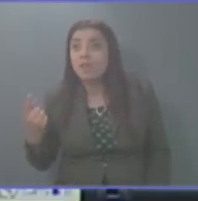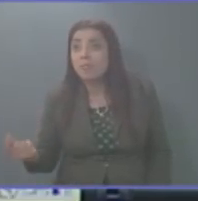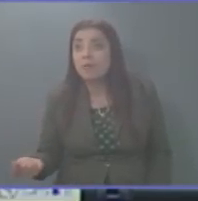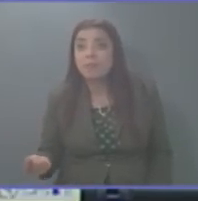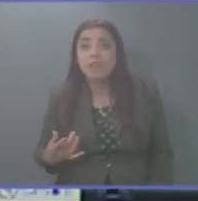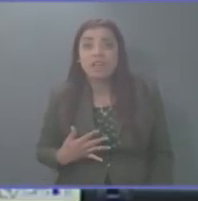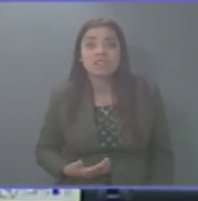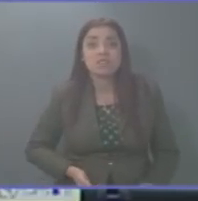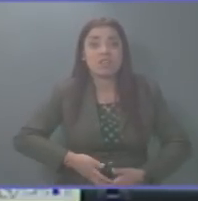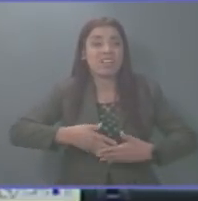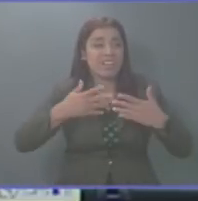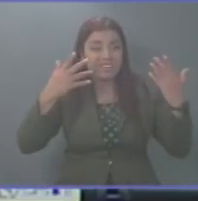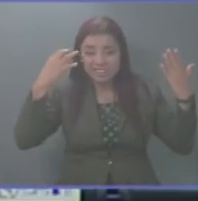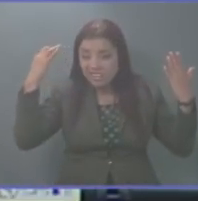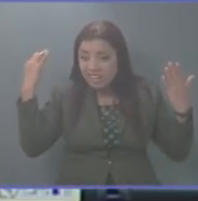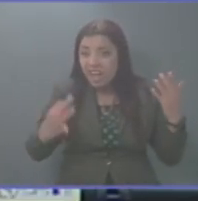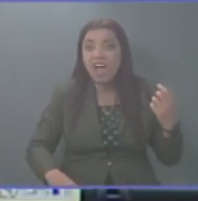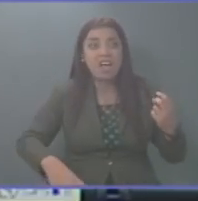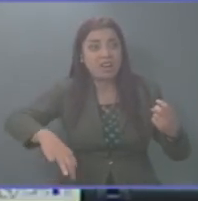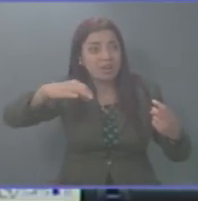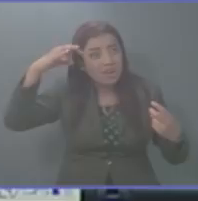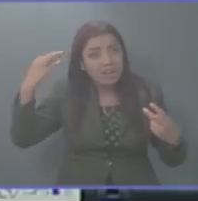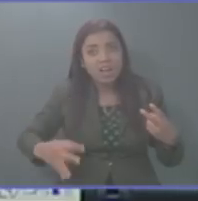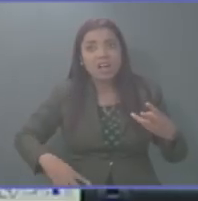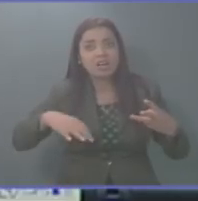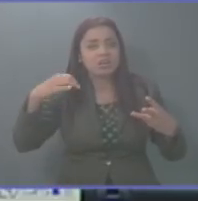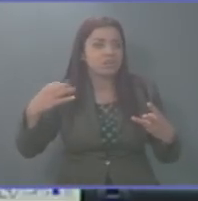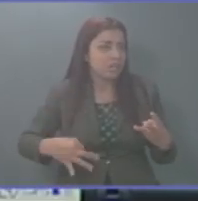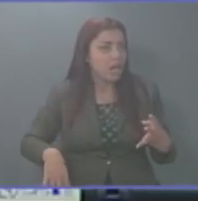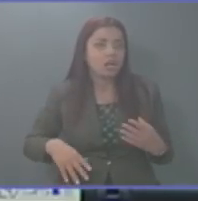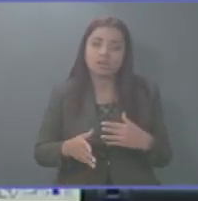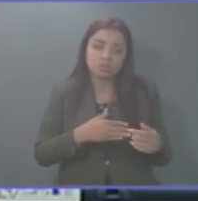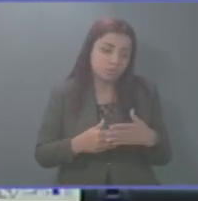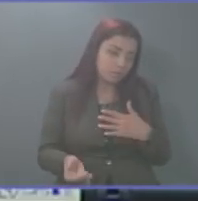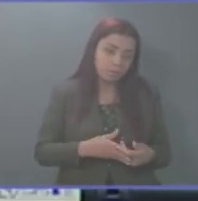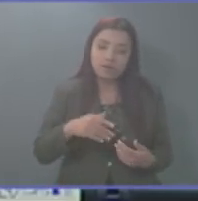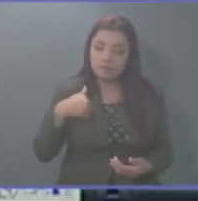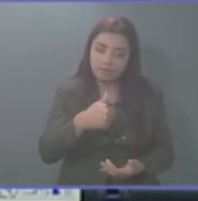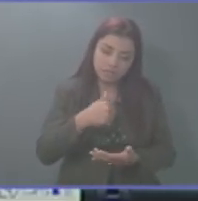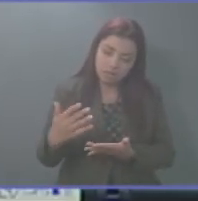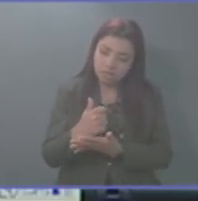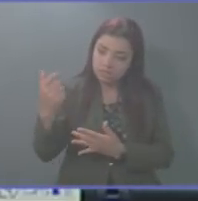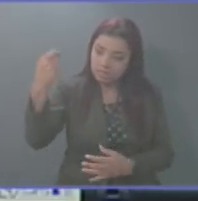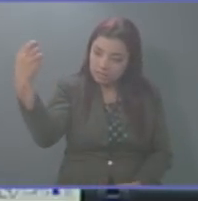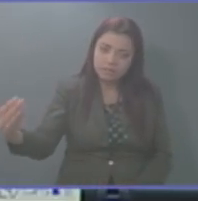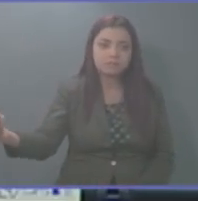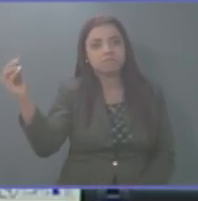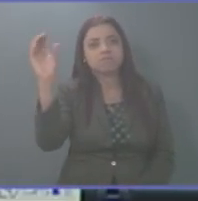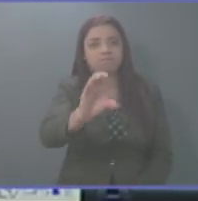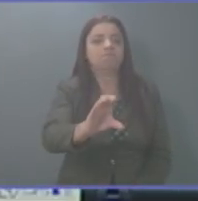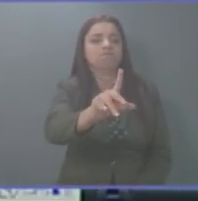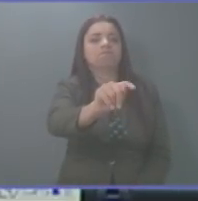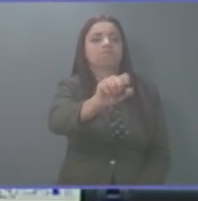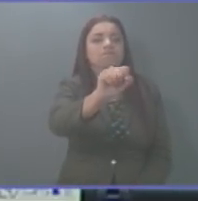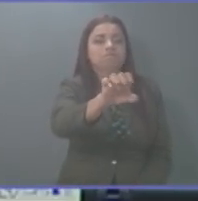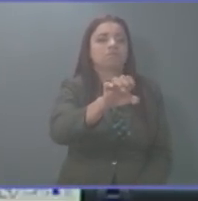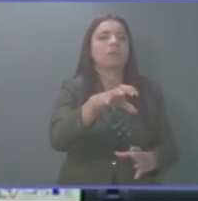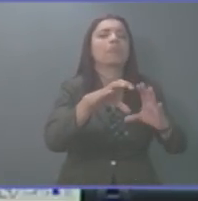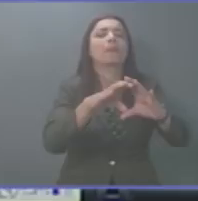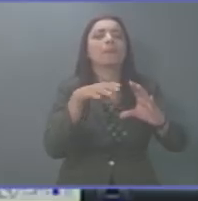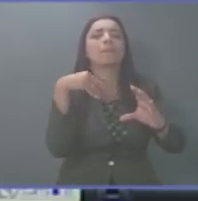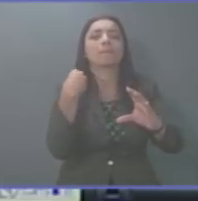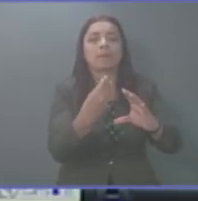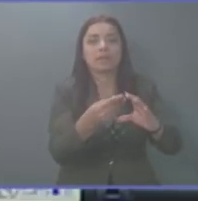por caro que sea, le ha dado instrucciones al ministro de Hacienda para financiar al Tribunal Supremo Electoral para que haya